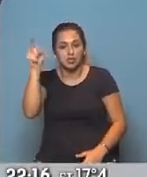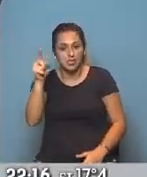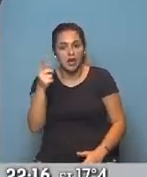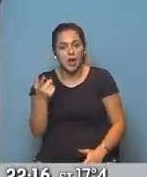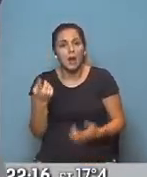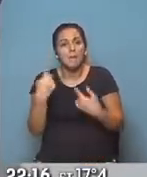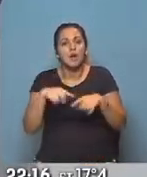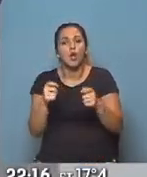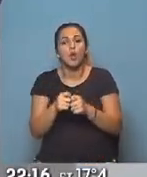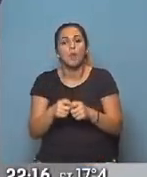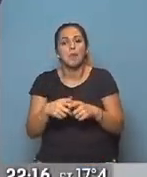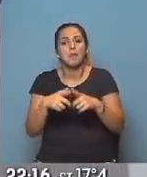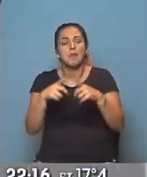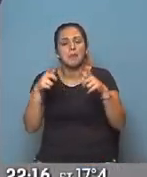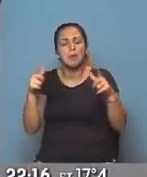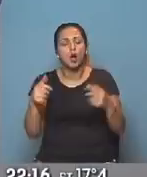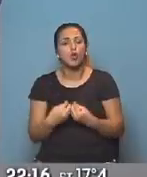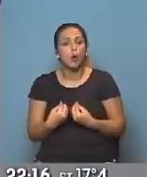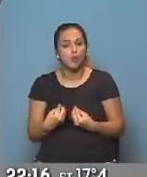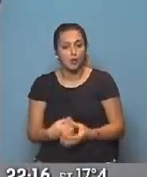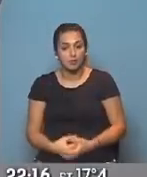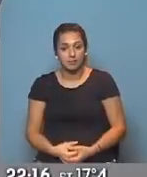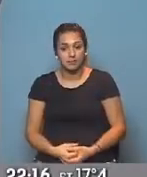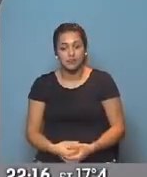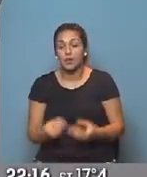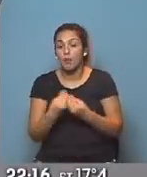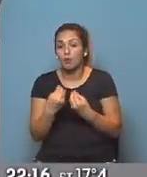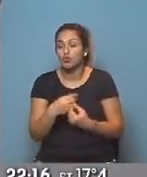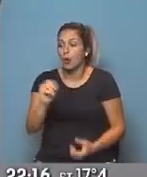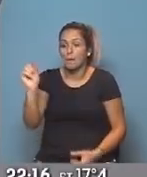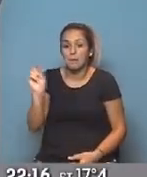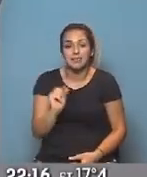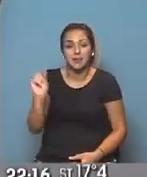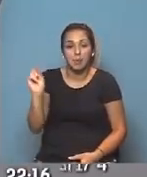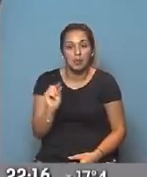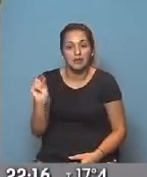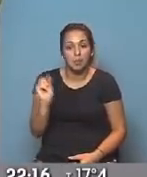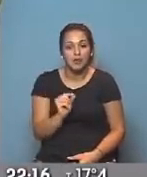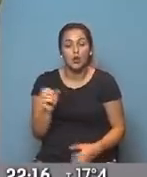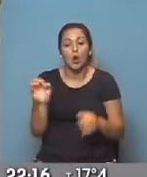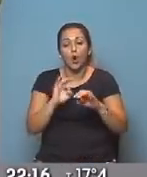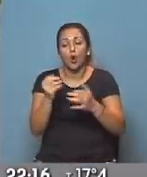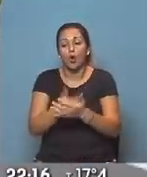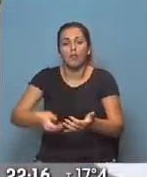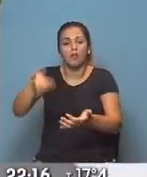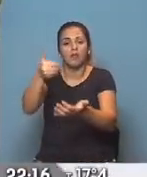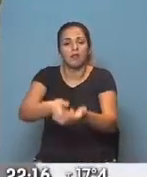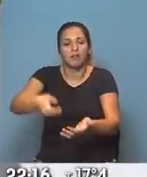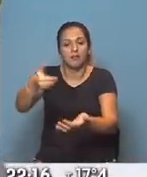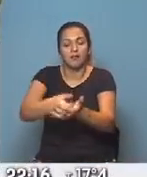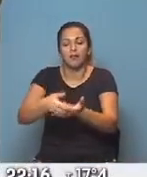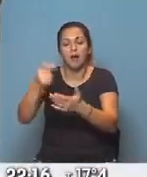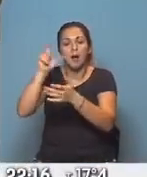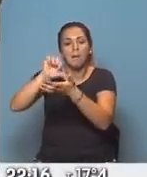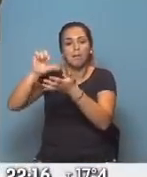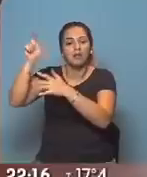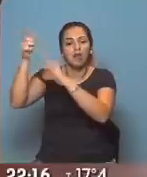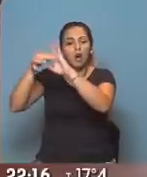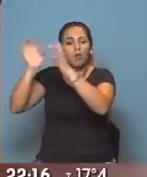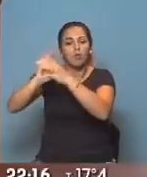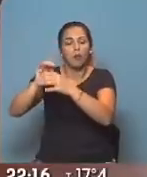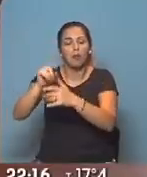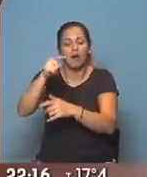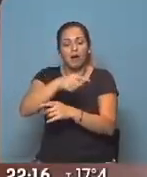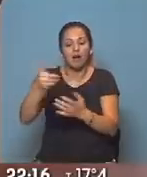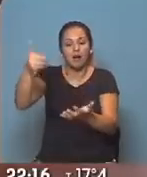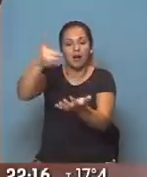¿cómo crecía Turquía? Con mucho préstamo y mucha inversión de los países europeos. Esto que decís